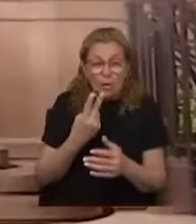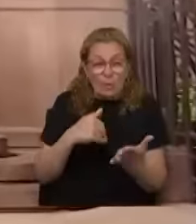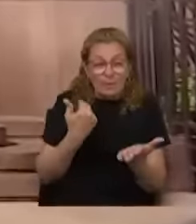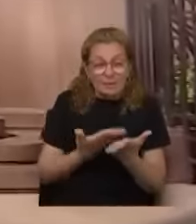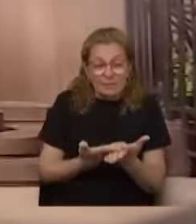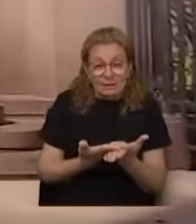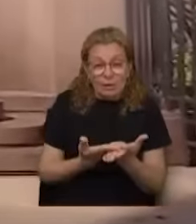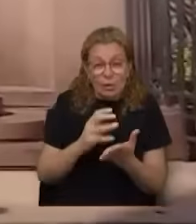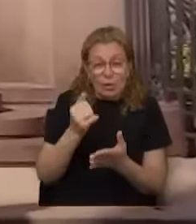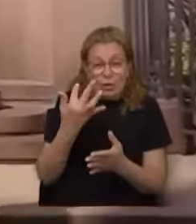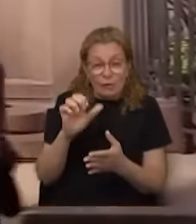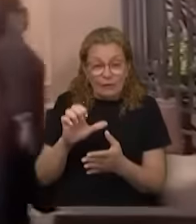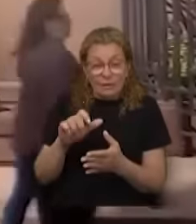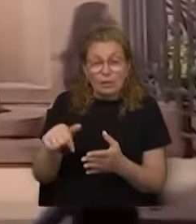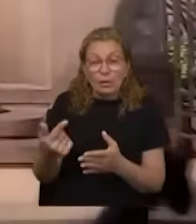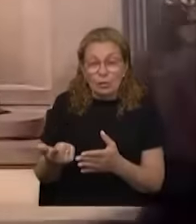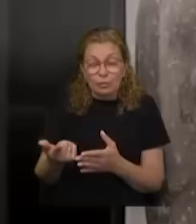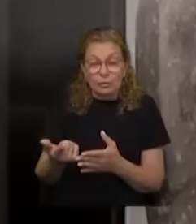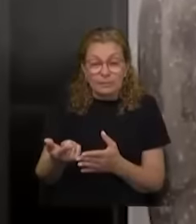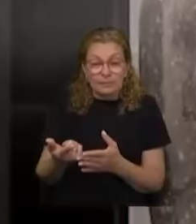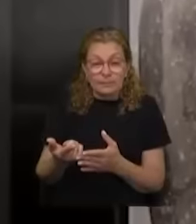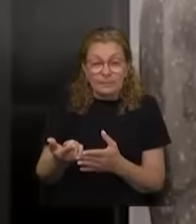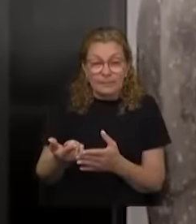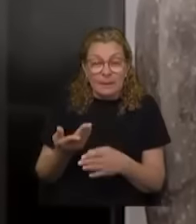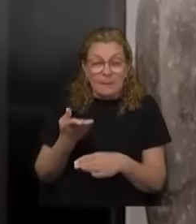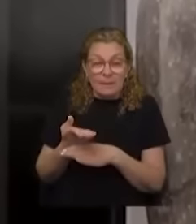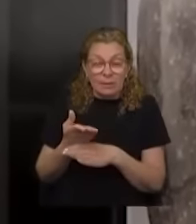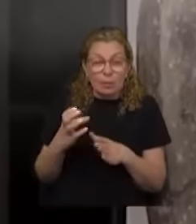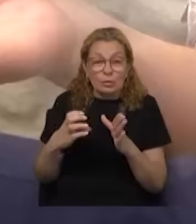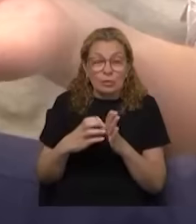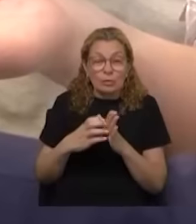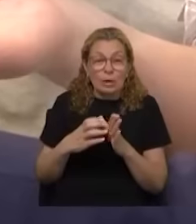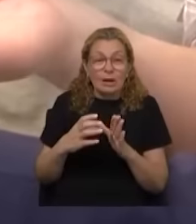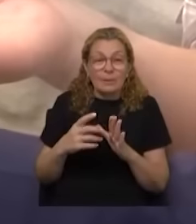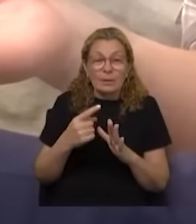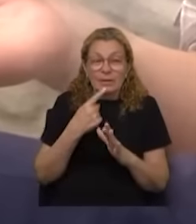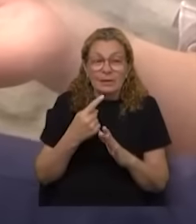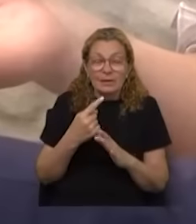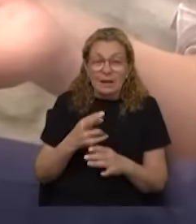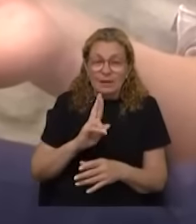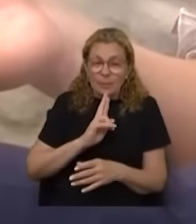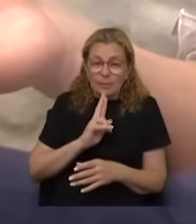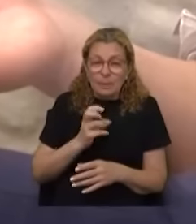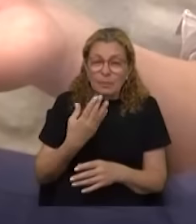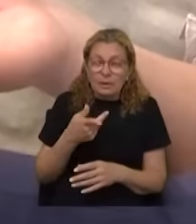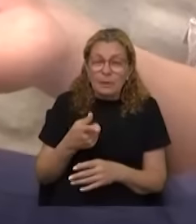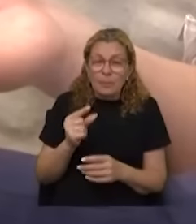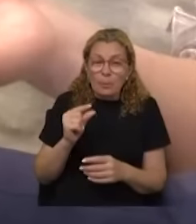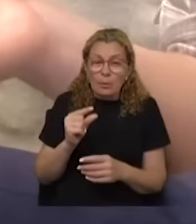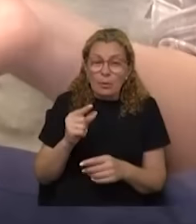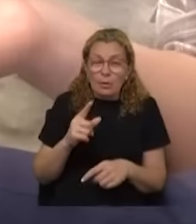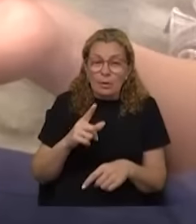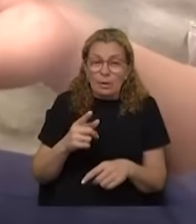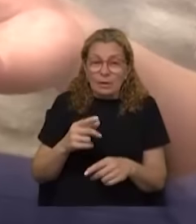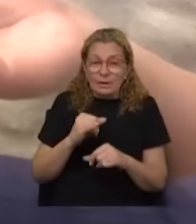con cofe ante la oit y otro la el reclamo de constitucionalidad an de la suprema corte han tenido alguna respuesta de Por qué a tan poco plazo de